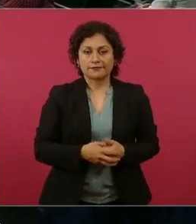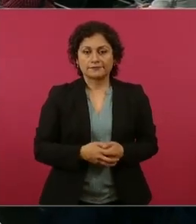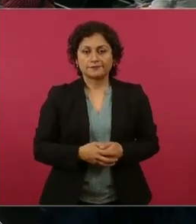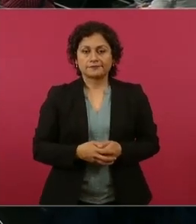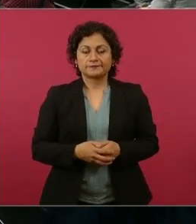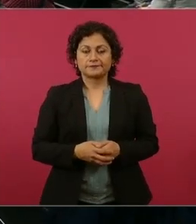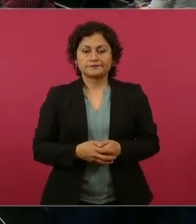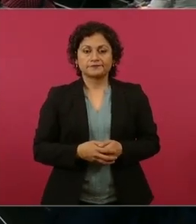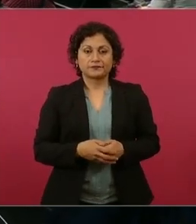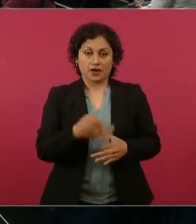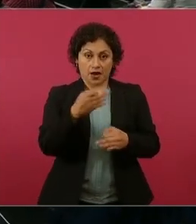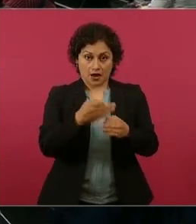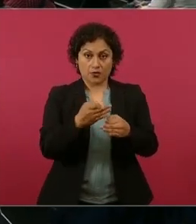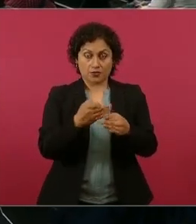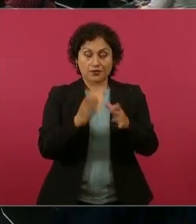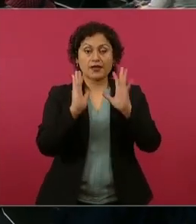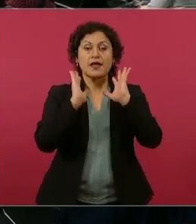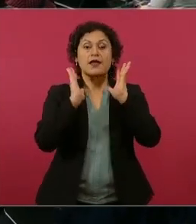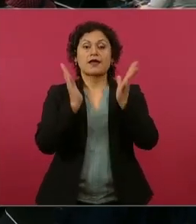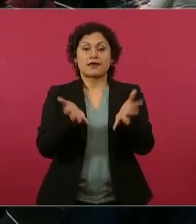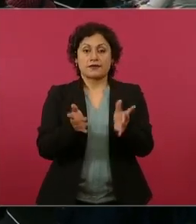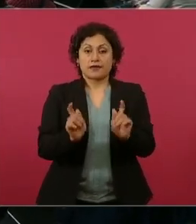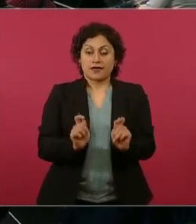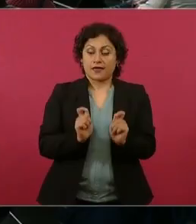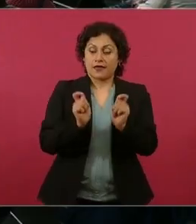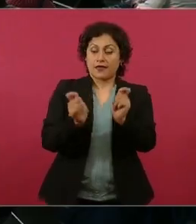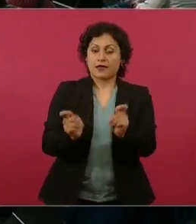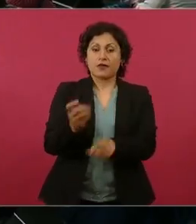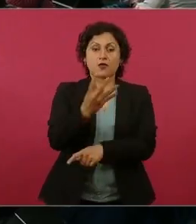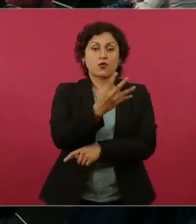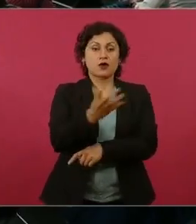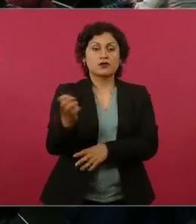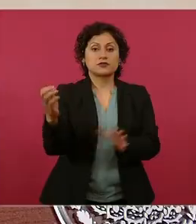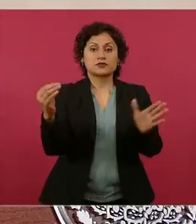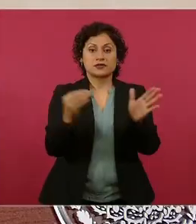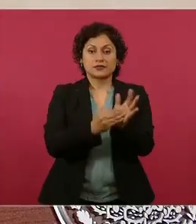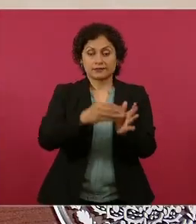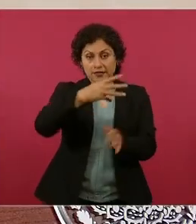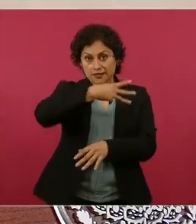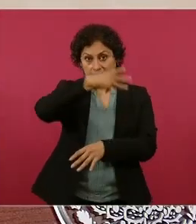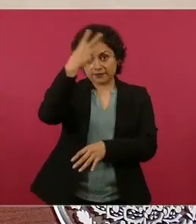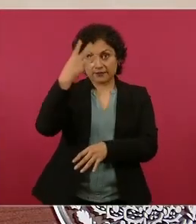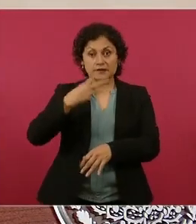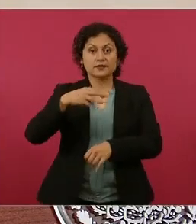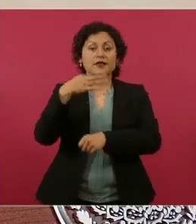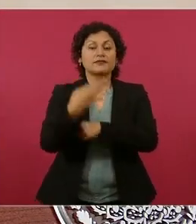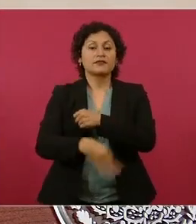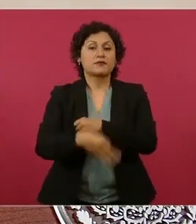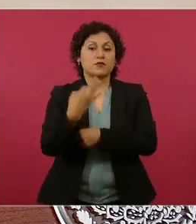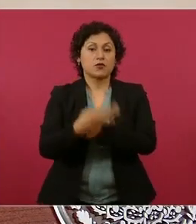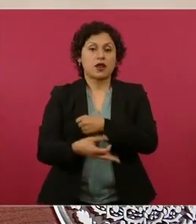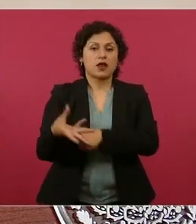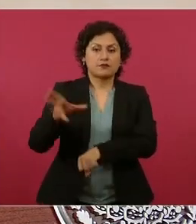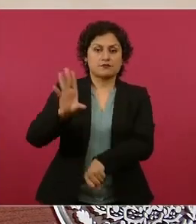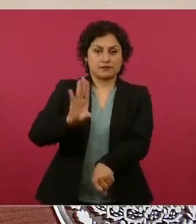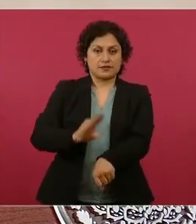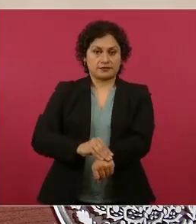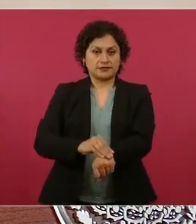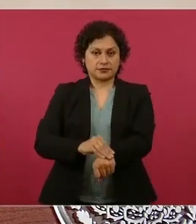Están otorgando alrededor de 400,000 visas temporales, permisos